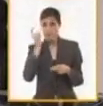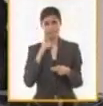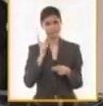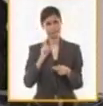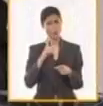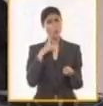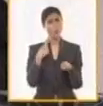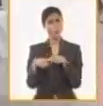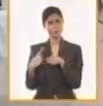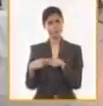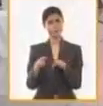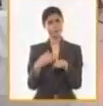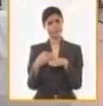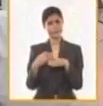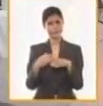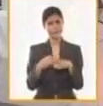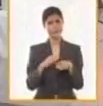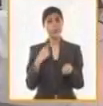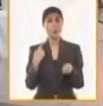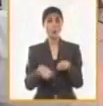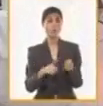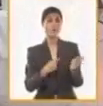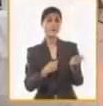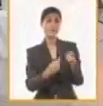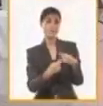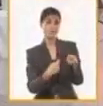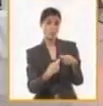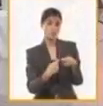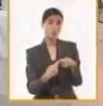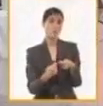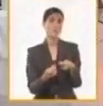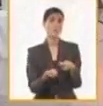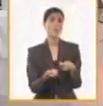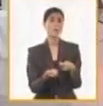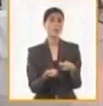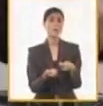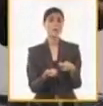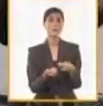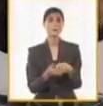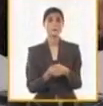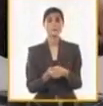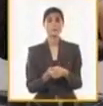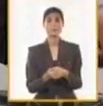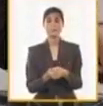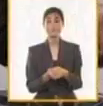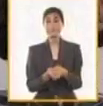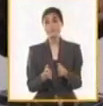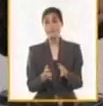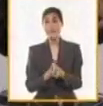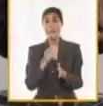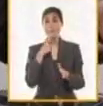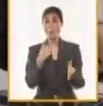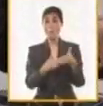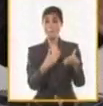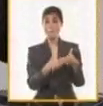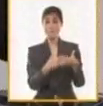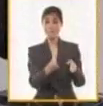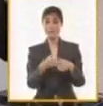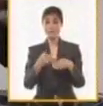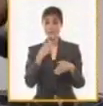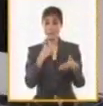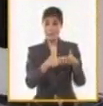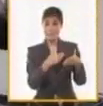muy económico. Y para inversiones. Y para inversiones, porque de ambos lados. Dentro de las grandes empresas,